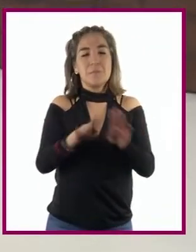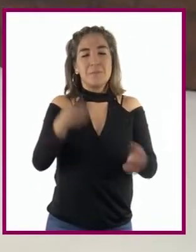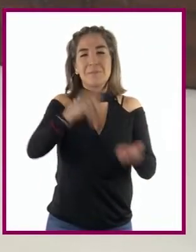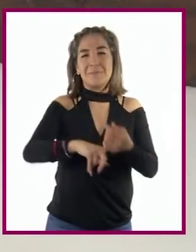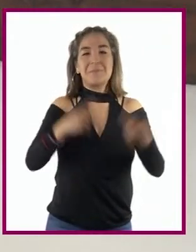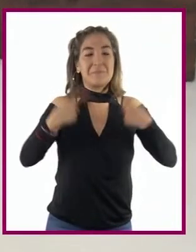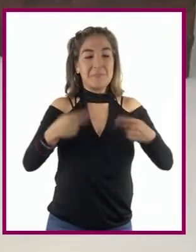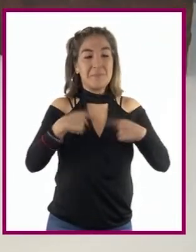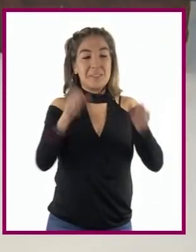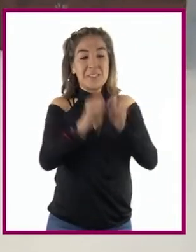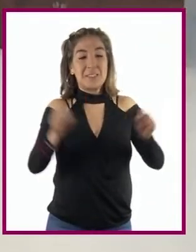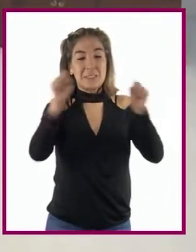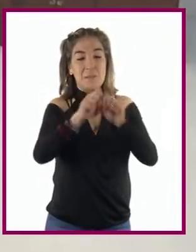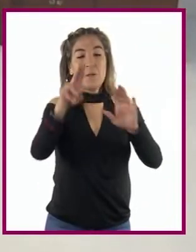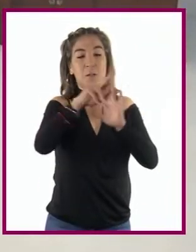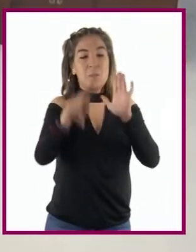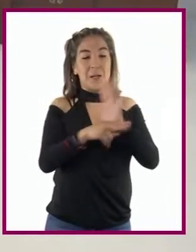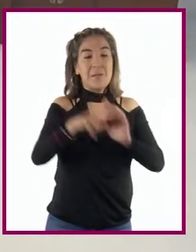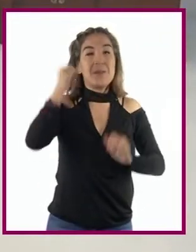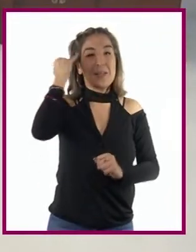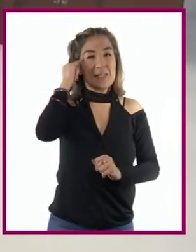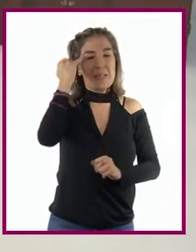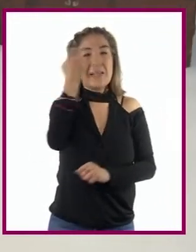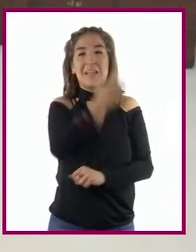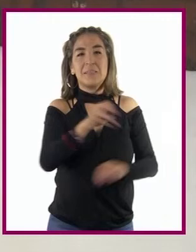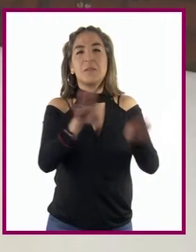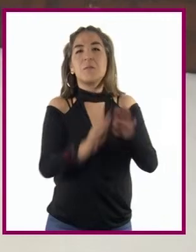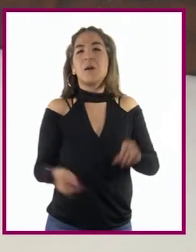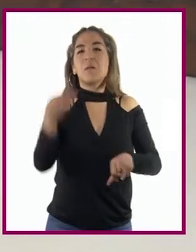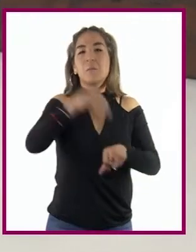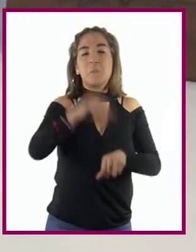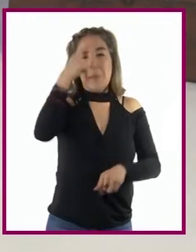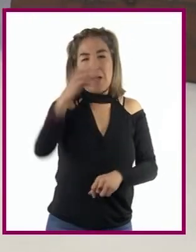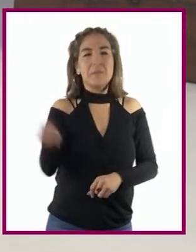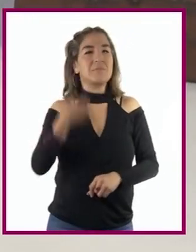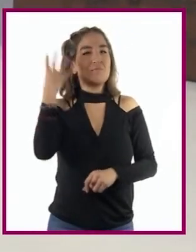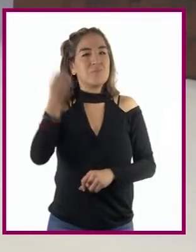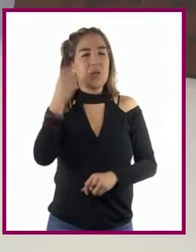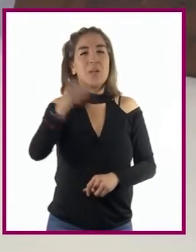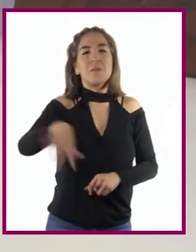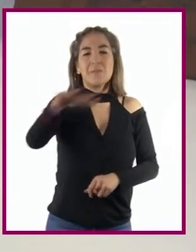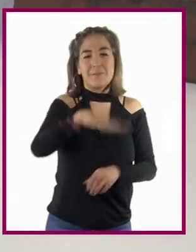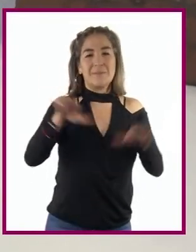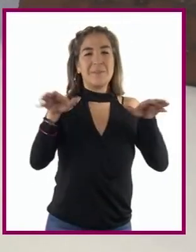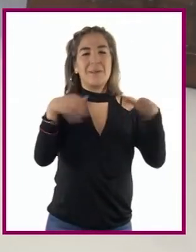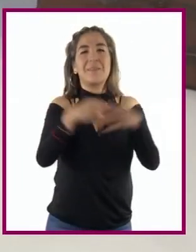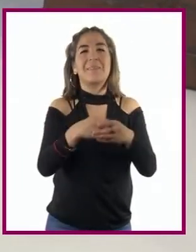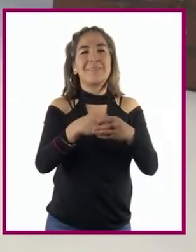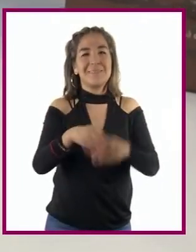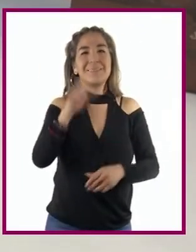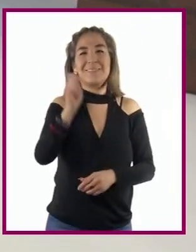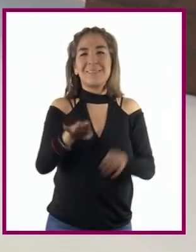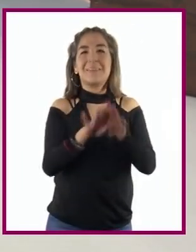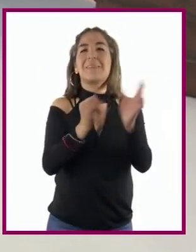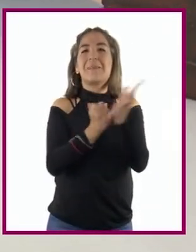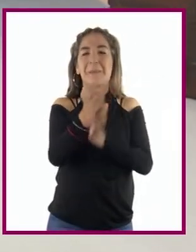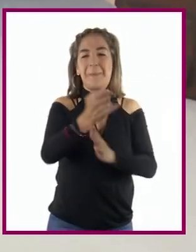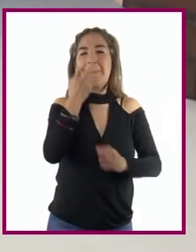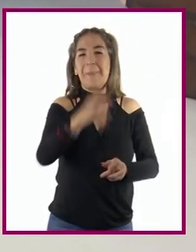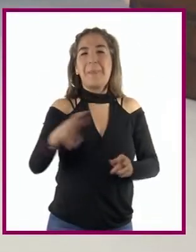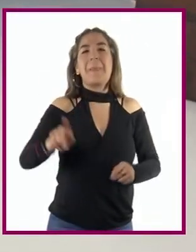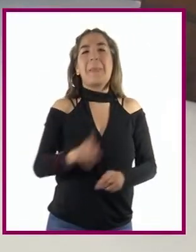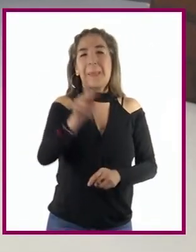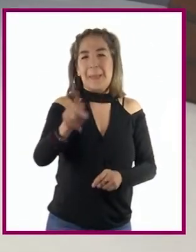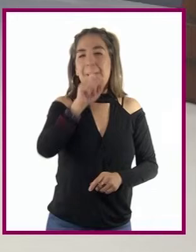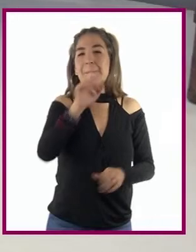de sistemas normativos indígenas, atendiendo a la Asamblea Comunitaria, máxima instancia de decisión de los pueblos